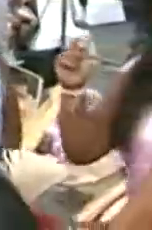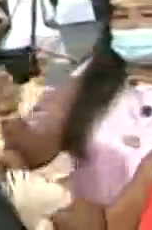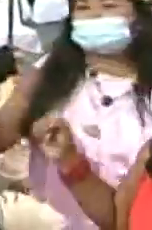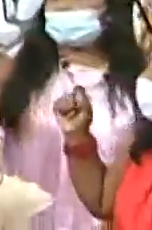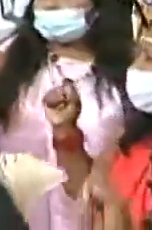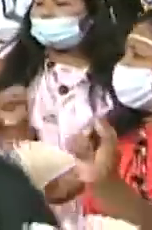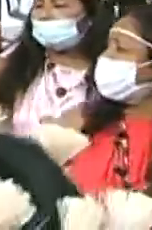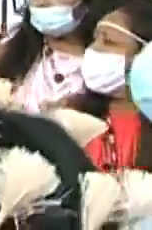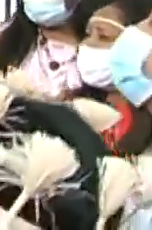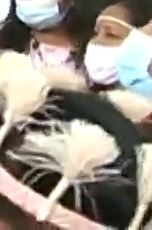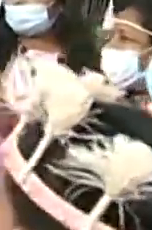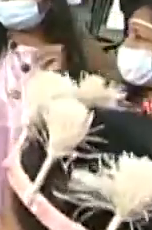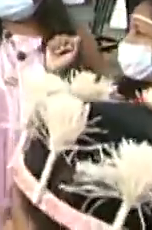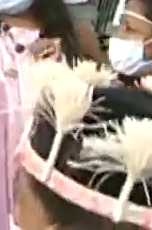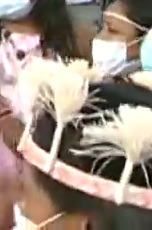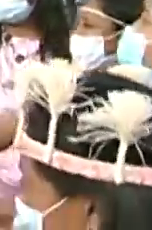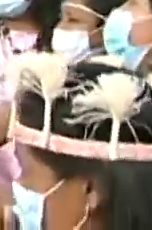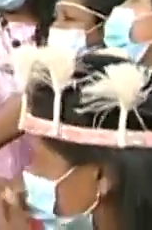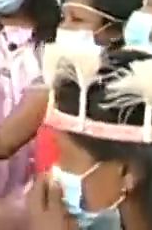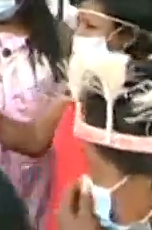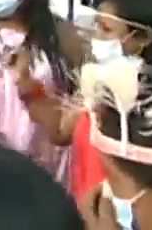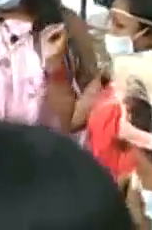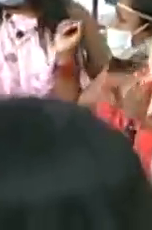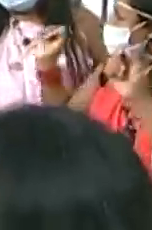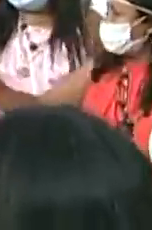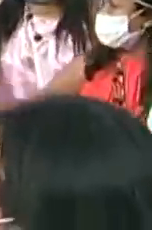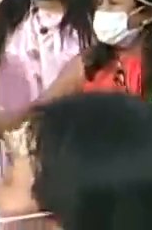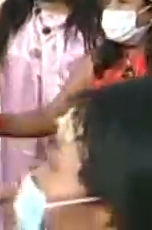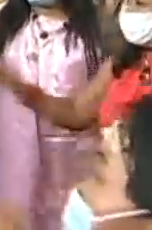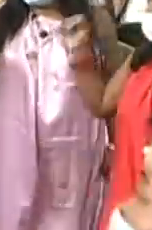Tanio, Britannio, Tanio,